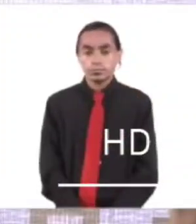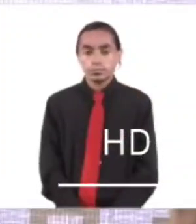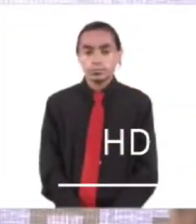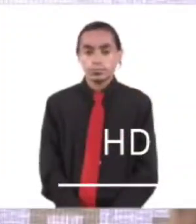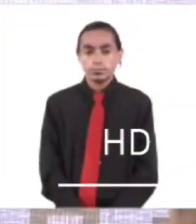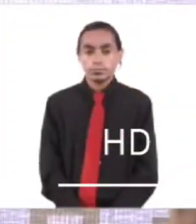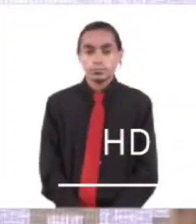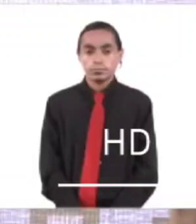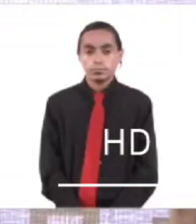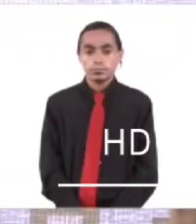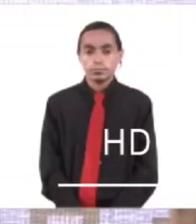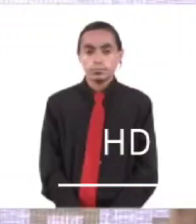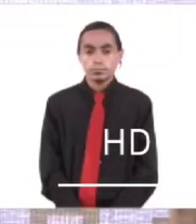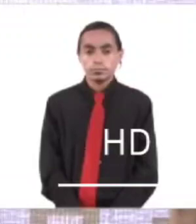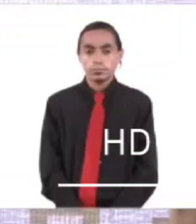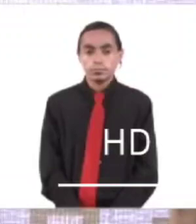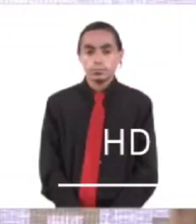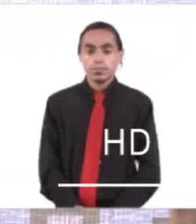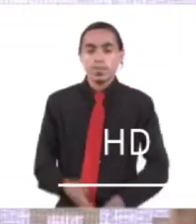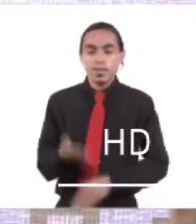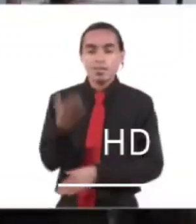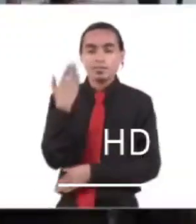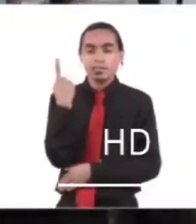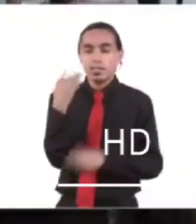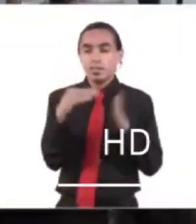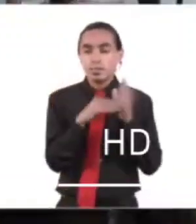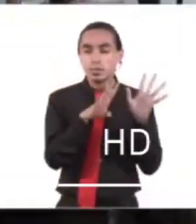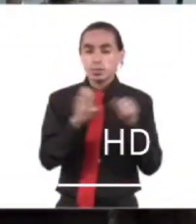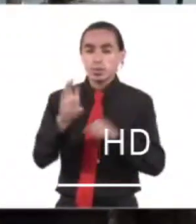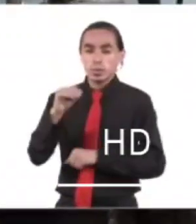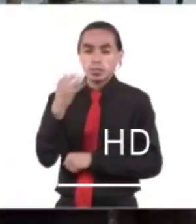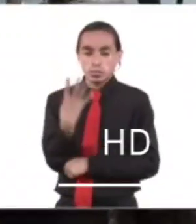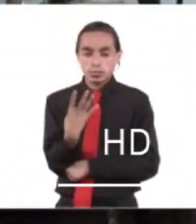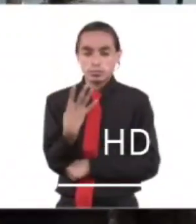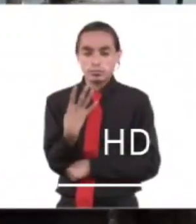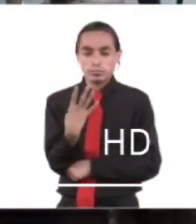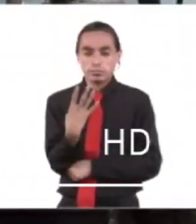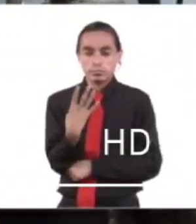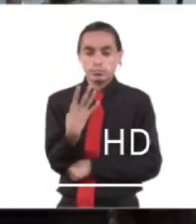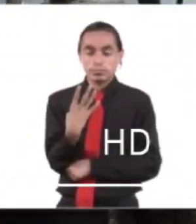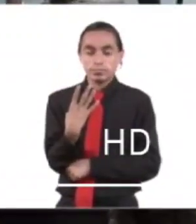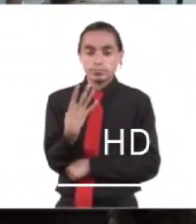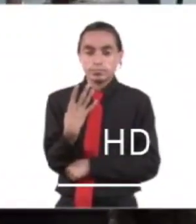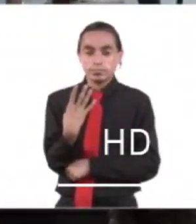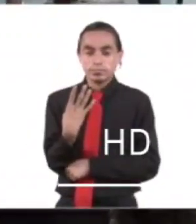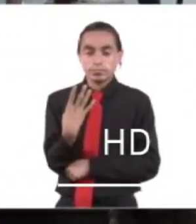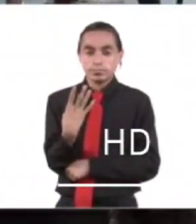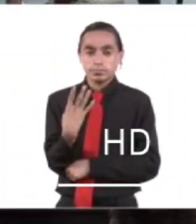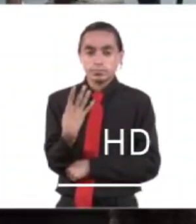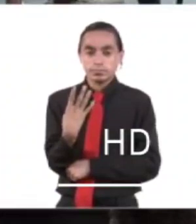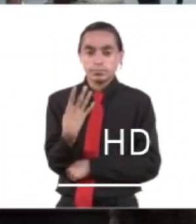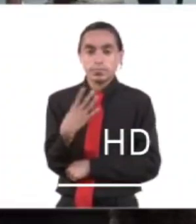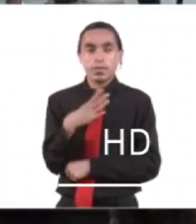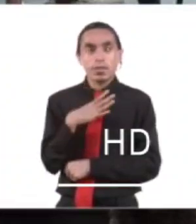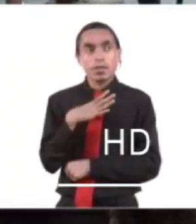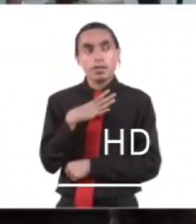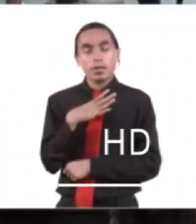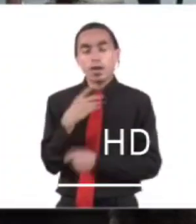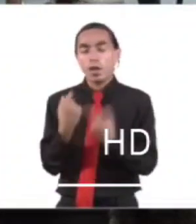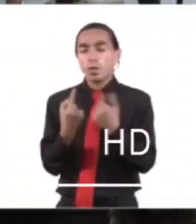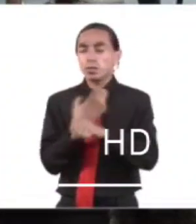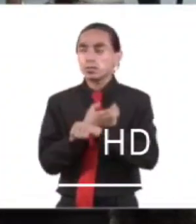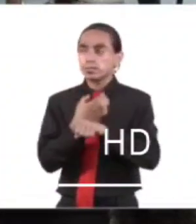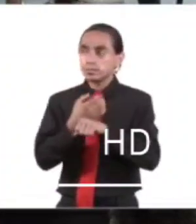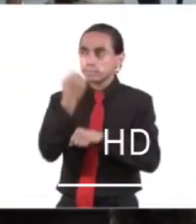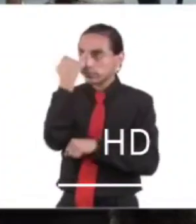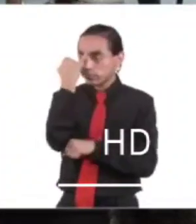del fines del 99 y traíamos la idea varios compañeros de